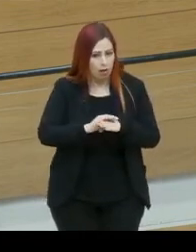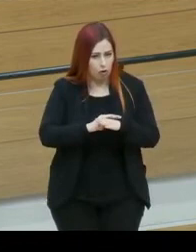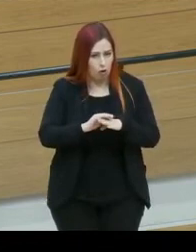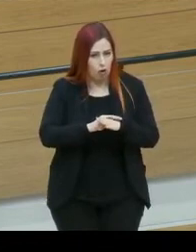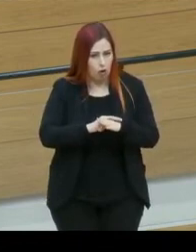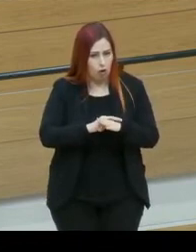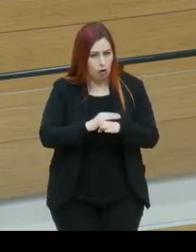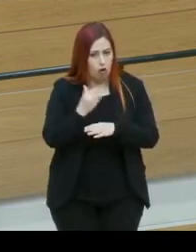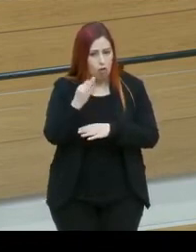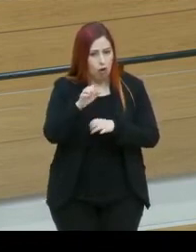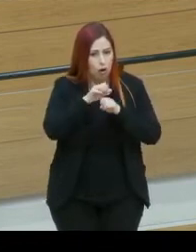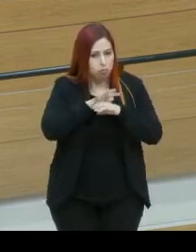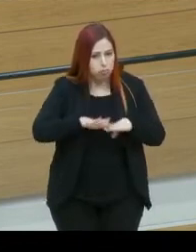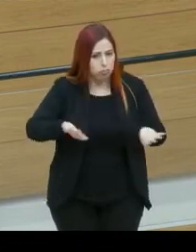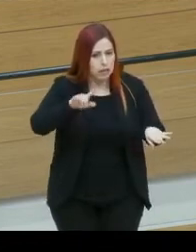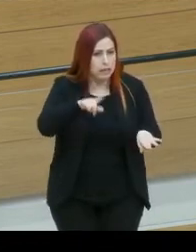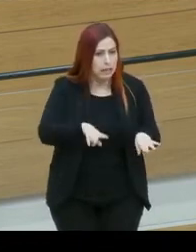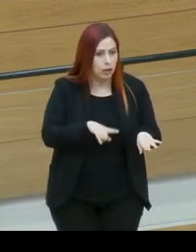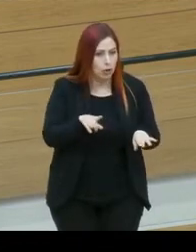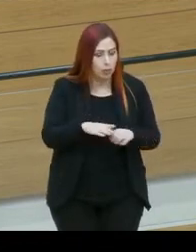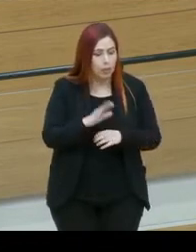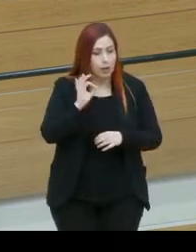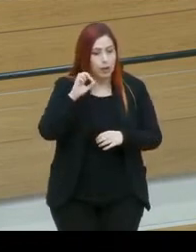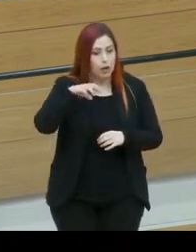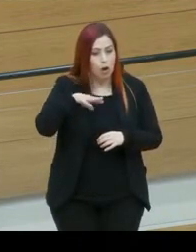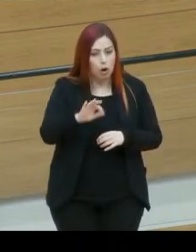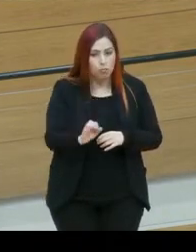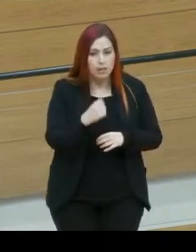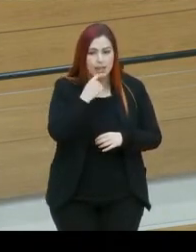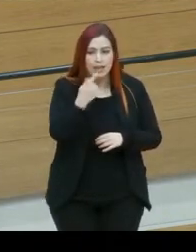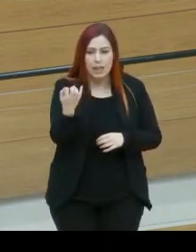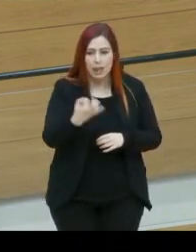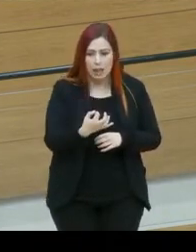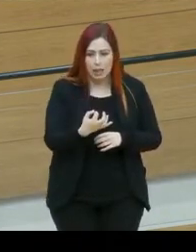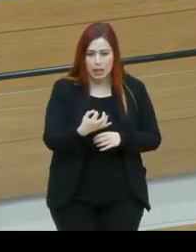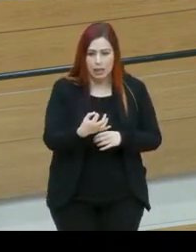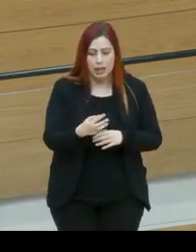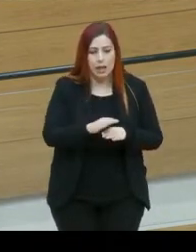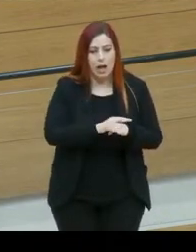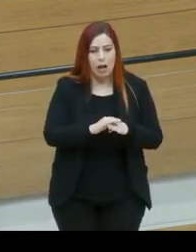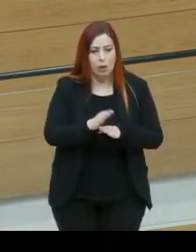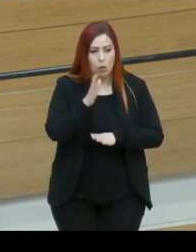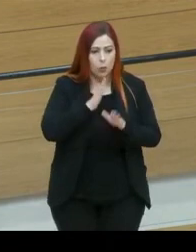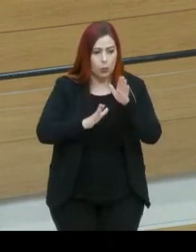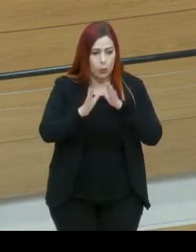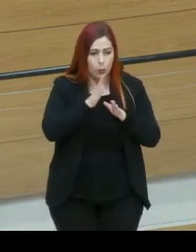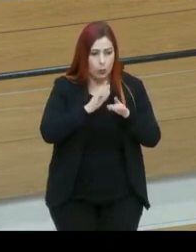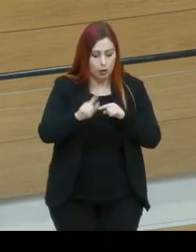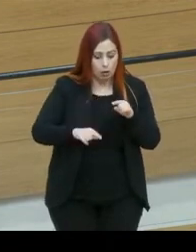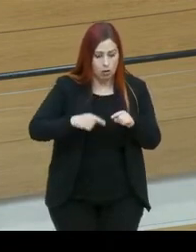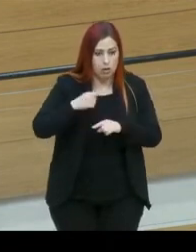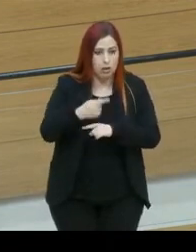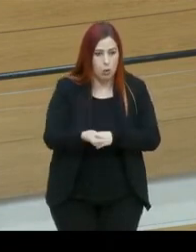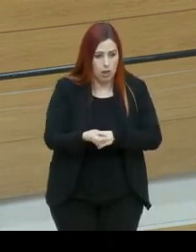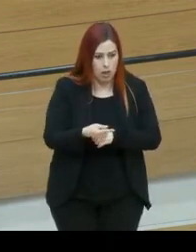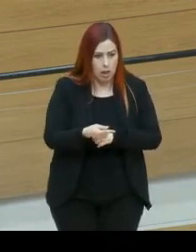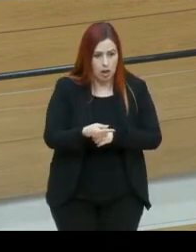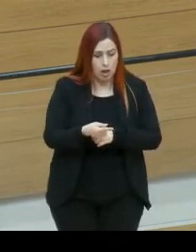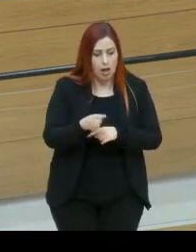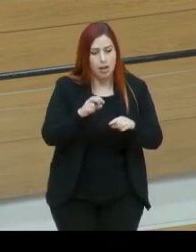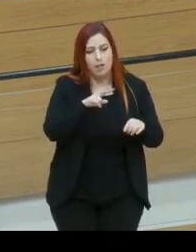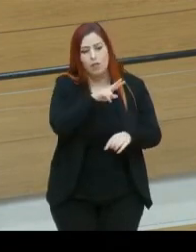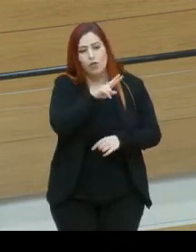una droga tan extendida? Pues la OMS dice que el uso nocivo del alcohol es un desencadenante de más de